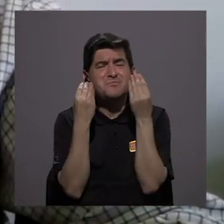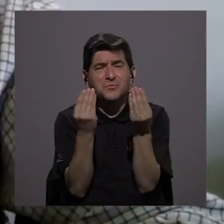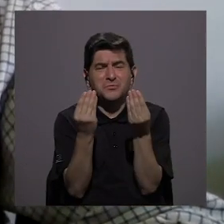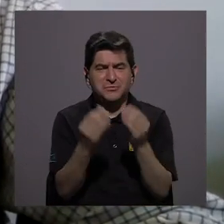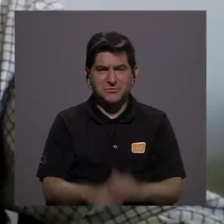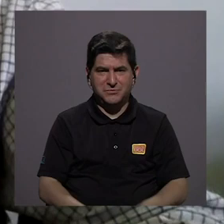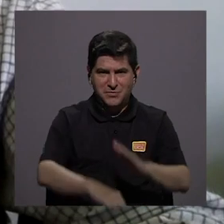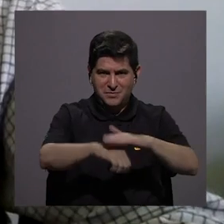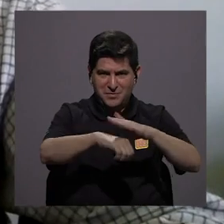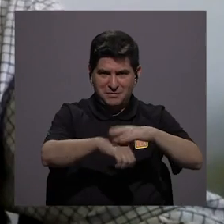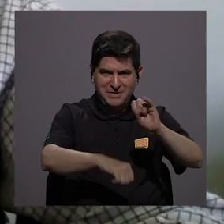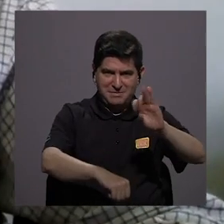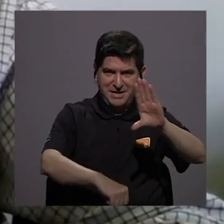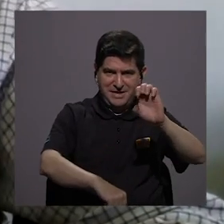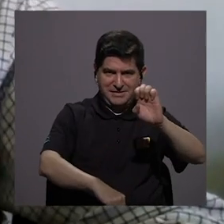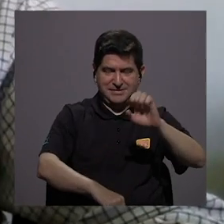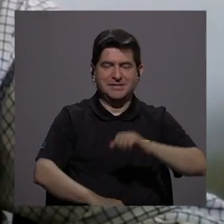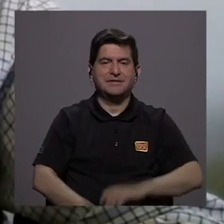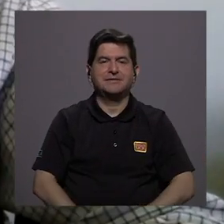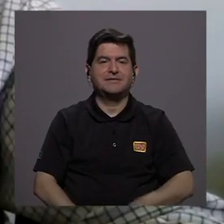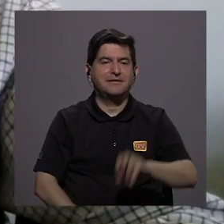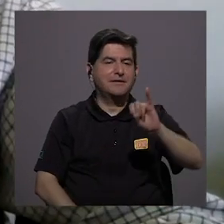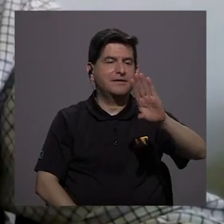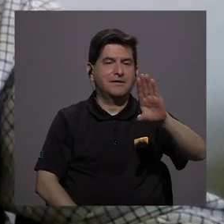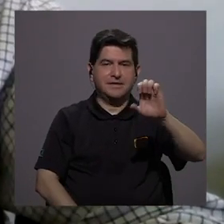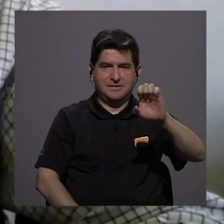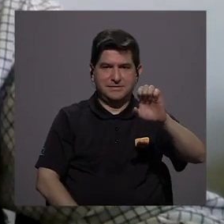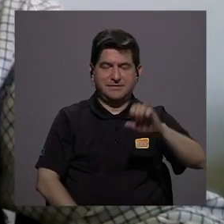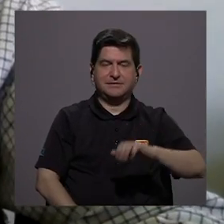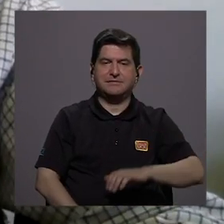En el caso, y déjeme ir al ICE, por ejemplo. Bueno, el ICE,